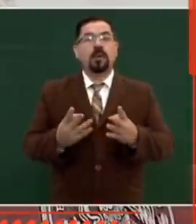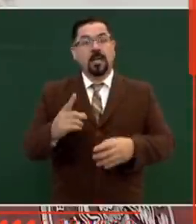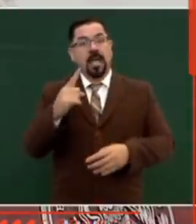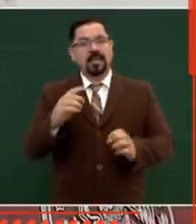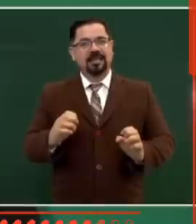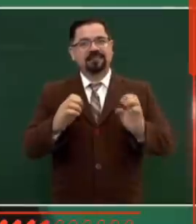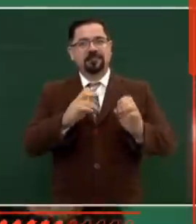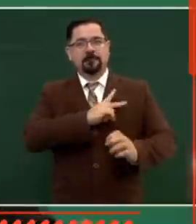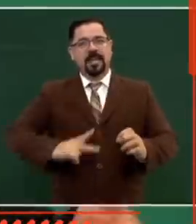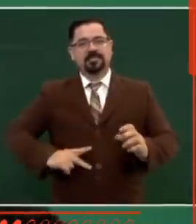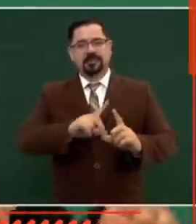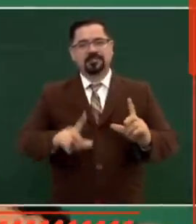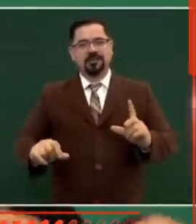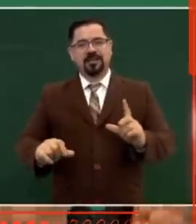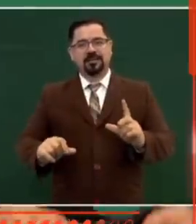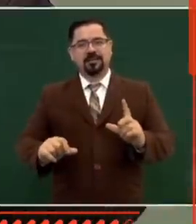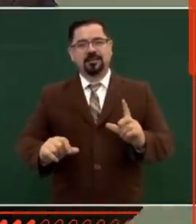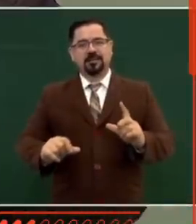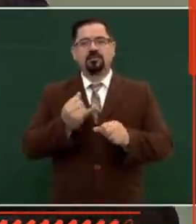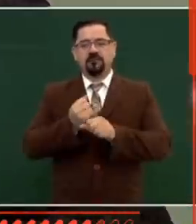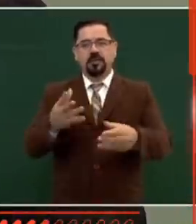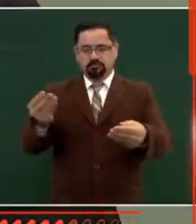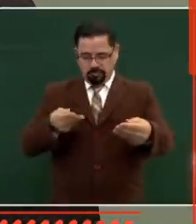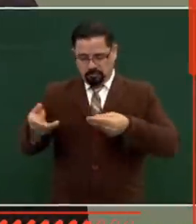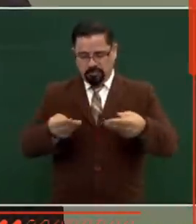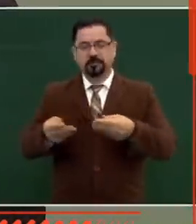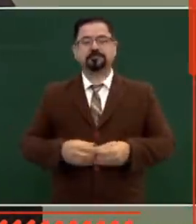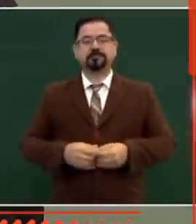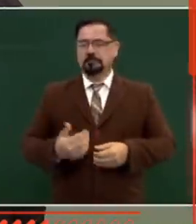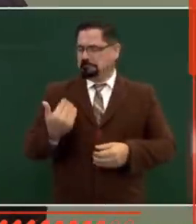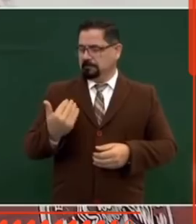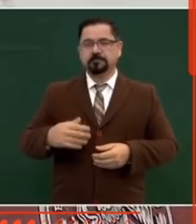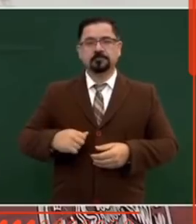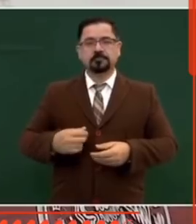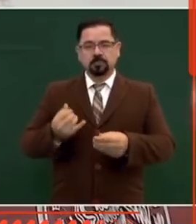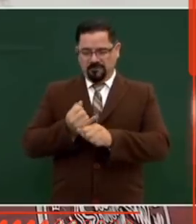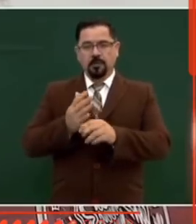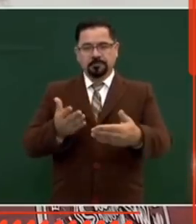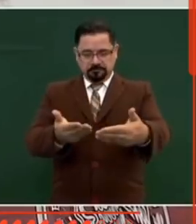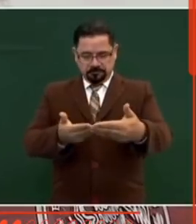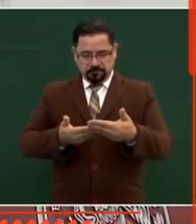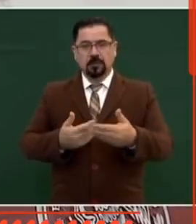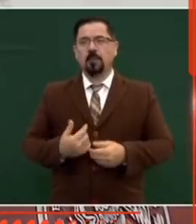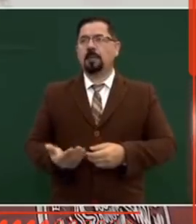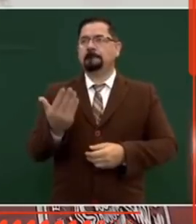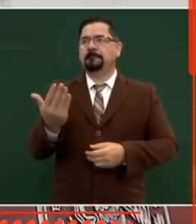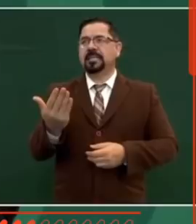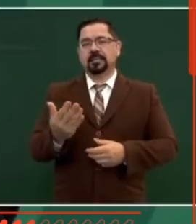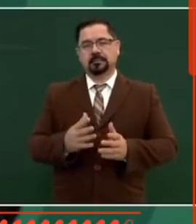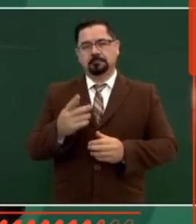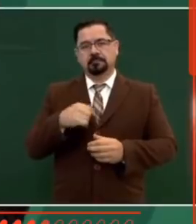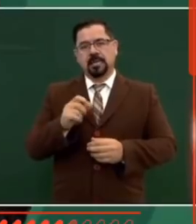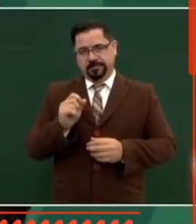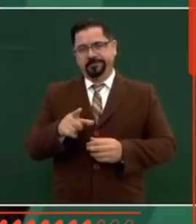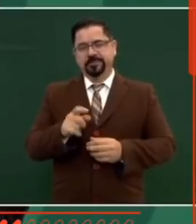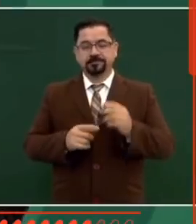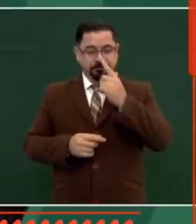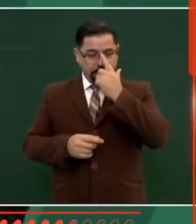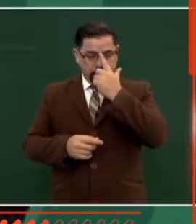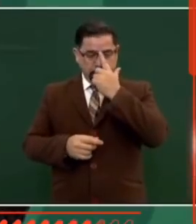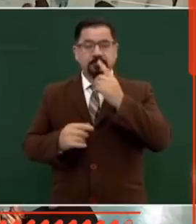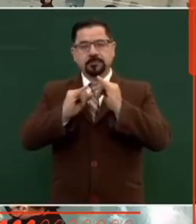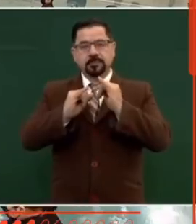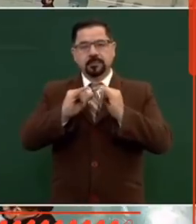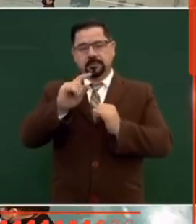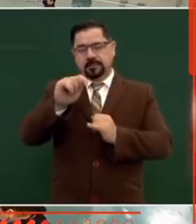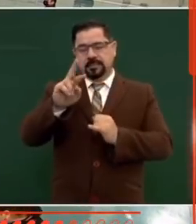Nacional a entregarme informes. Entonces me entregaron un informe, además voy a solicitarle para darle trabajo también al Instituto